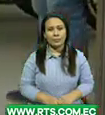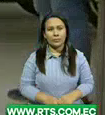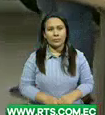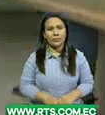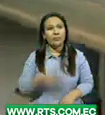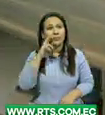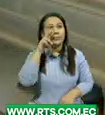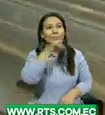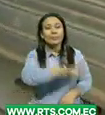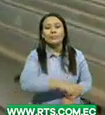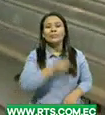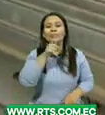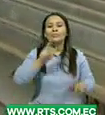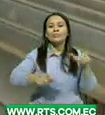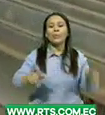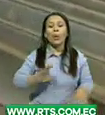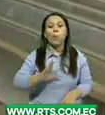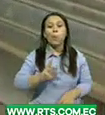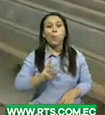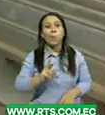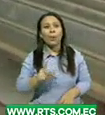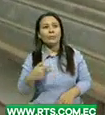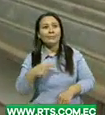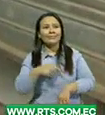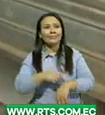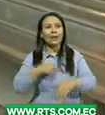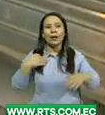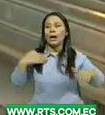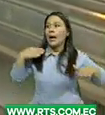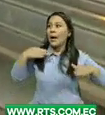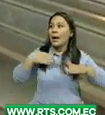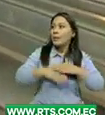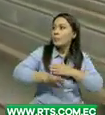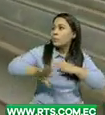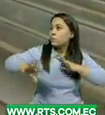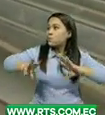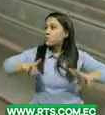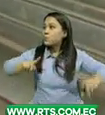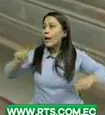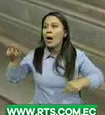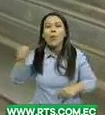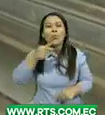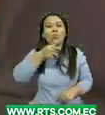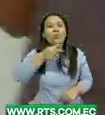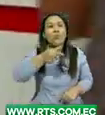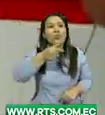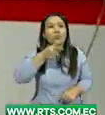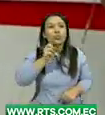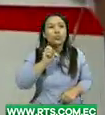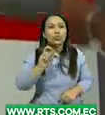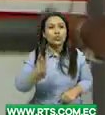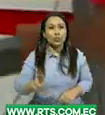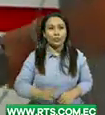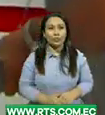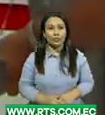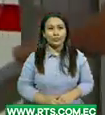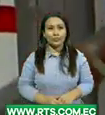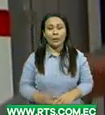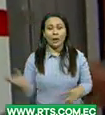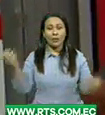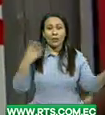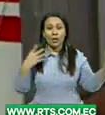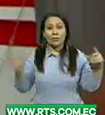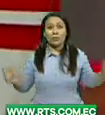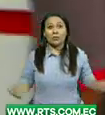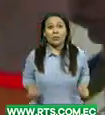llegaron varios desconocidos hasta un almacén de electrodomésticos en el Guasmo Sur de la ciudad de Guayaquil, los cuales sorprendieron